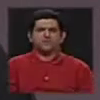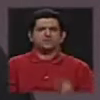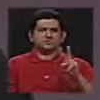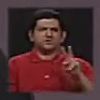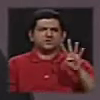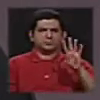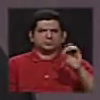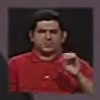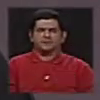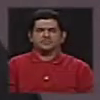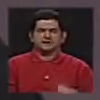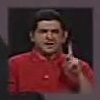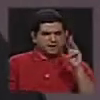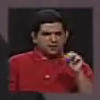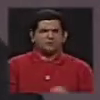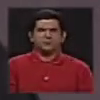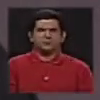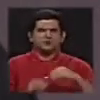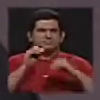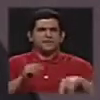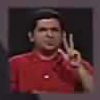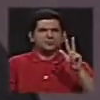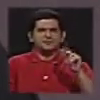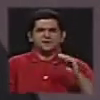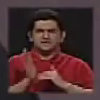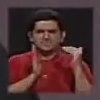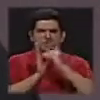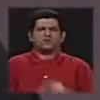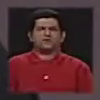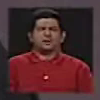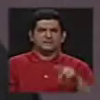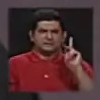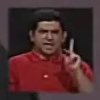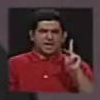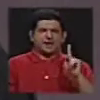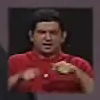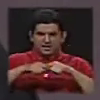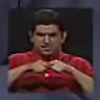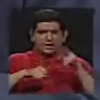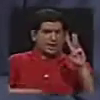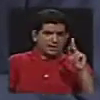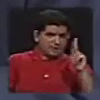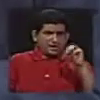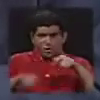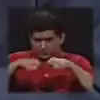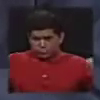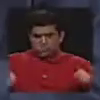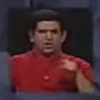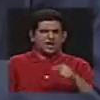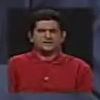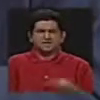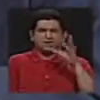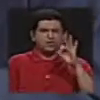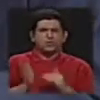700 millones de dólares, anda un poquito menos de 3 millones el kilómetro cuadrado. Perdón, y en este caso, esa carretera está costando alrededor